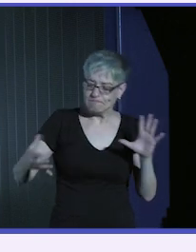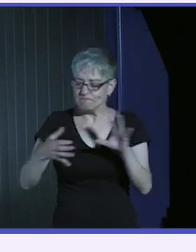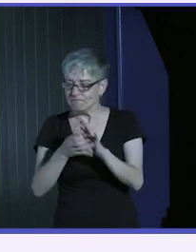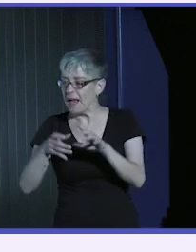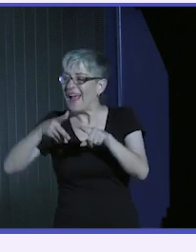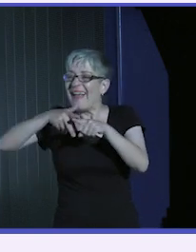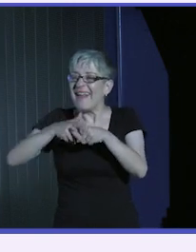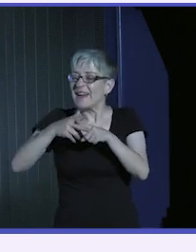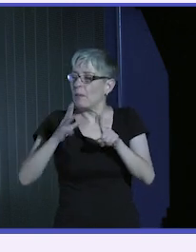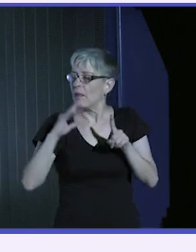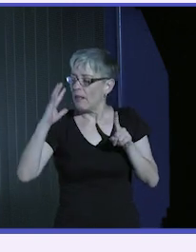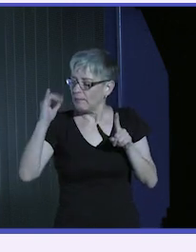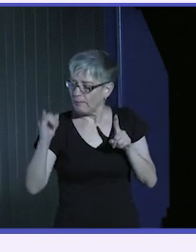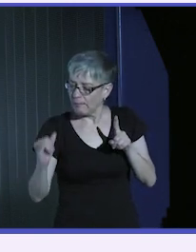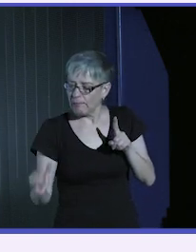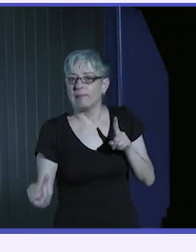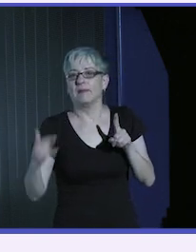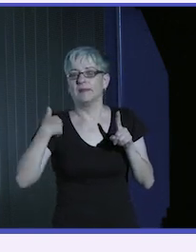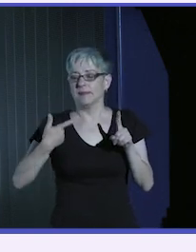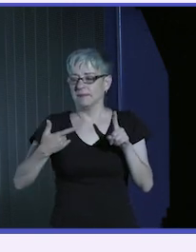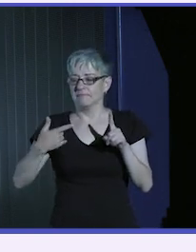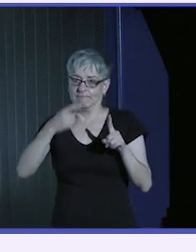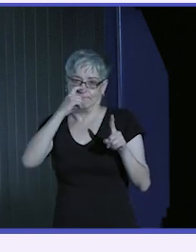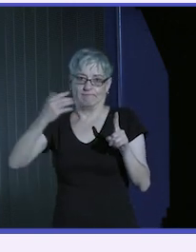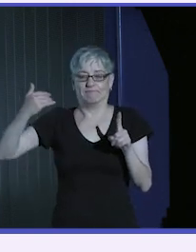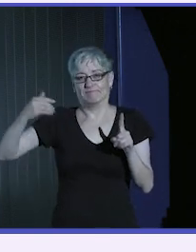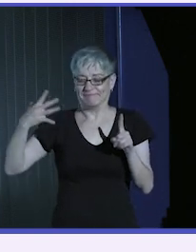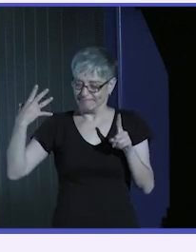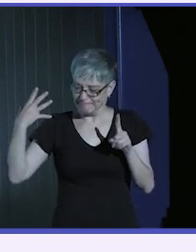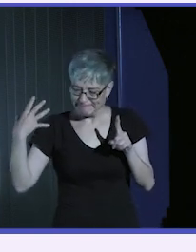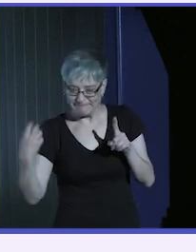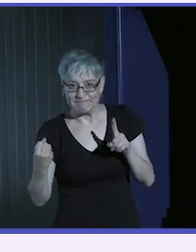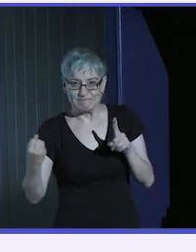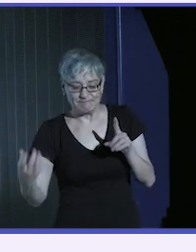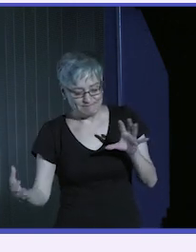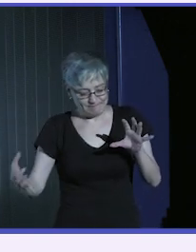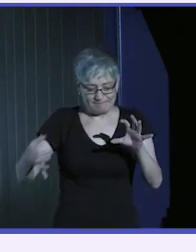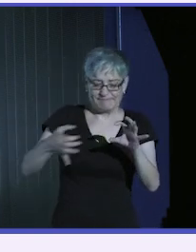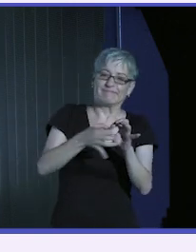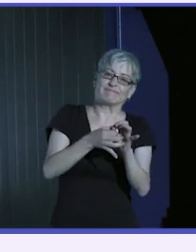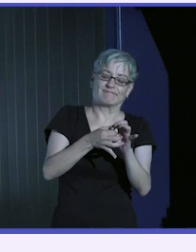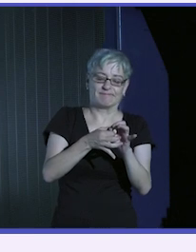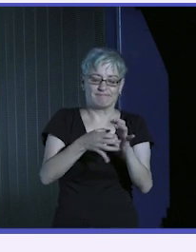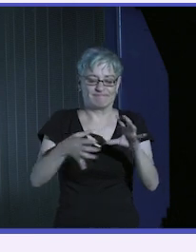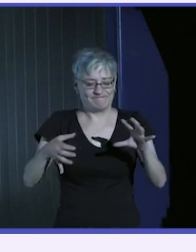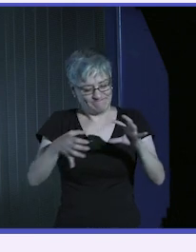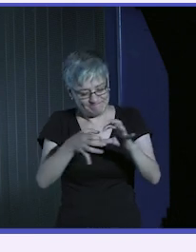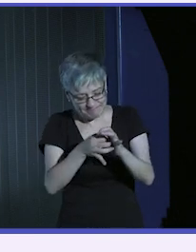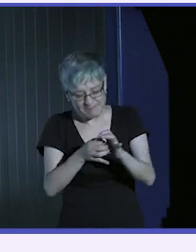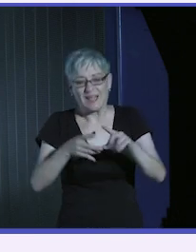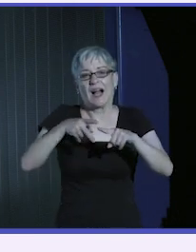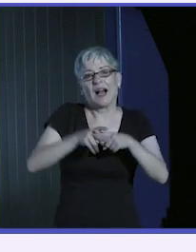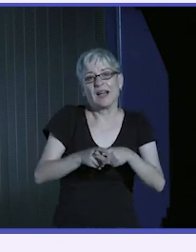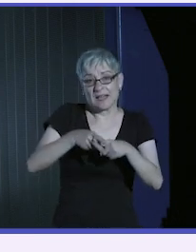tenemos de la computación clásica y combinarlos con nuevas herramientas que estamos creando con todo el